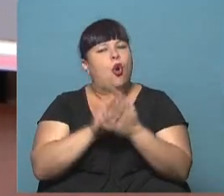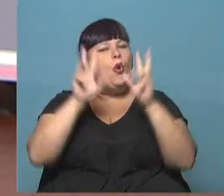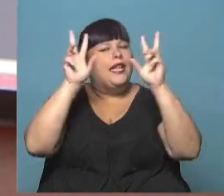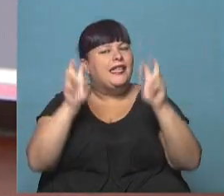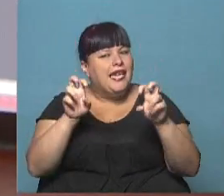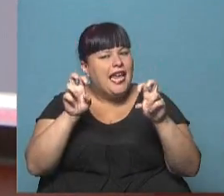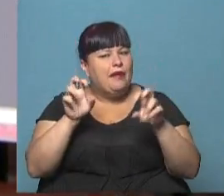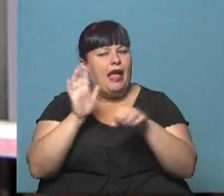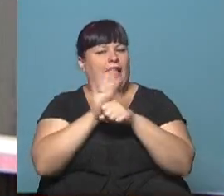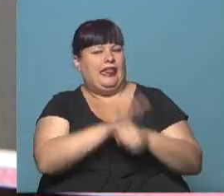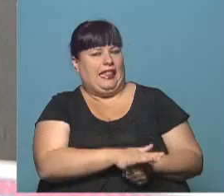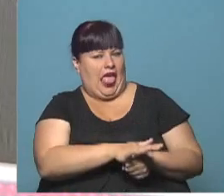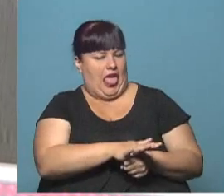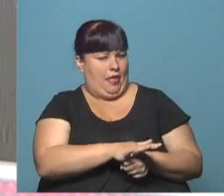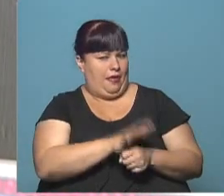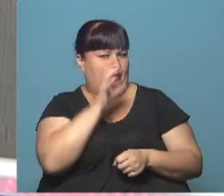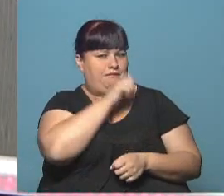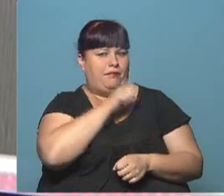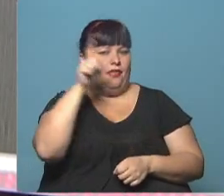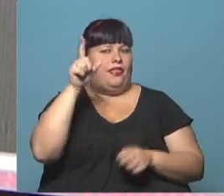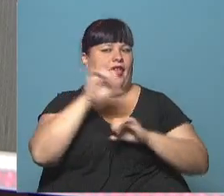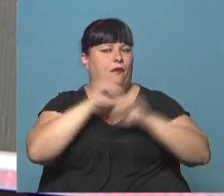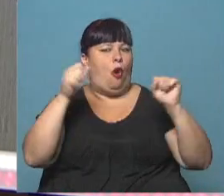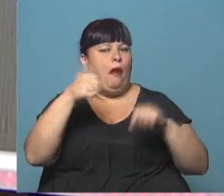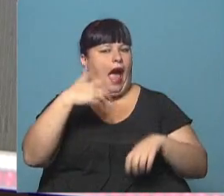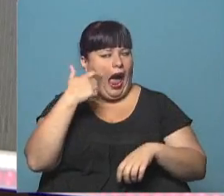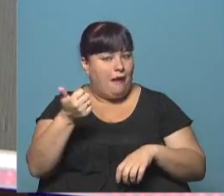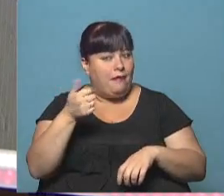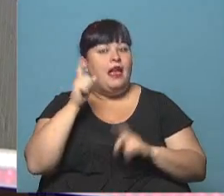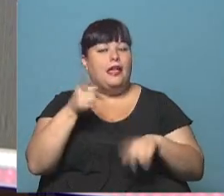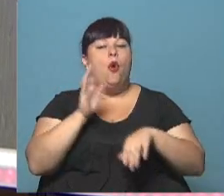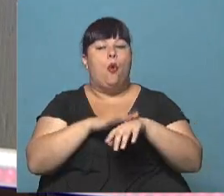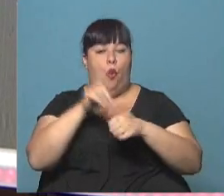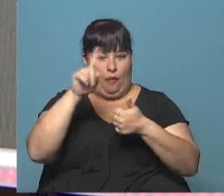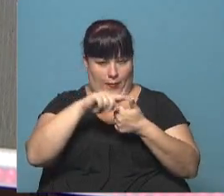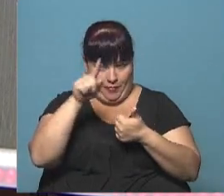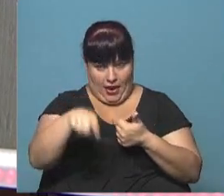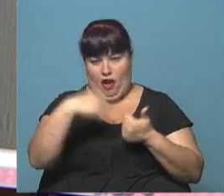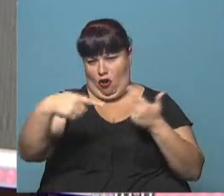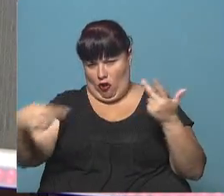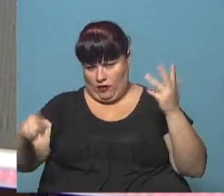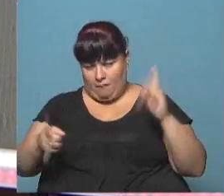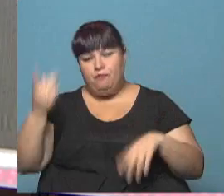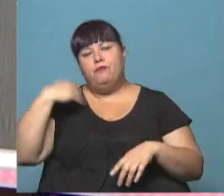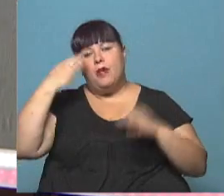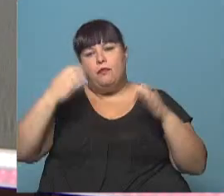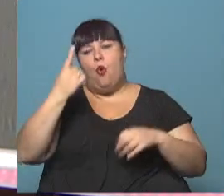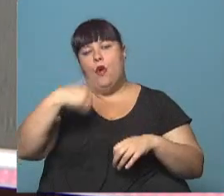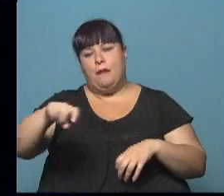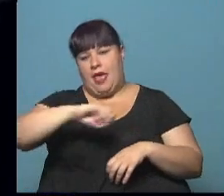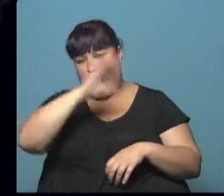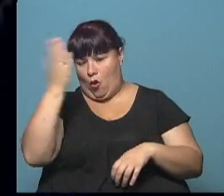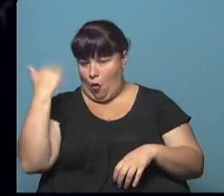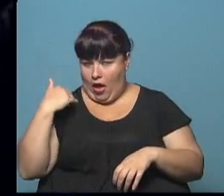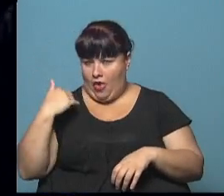causa por encubrimiento al atentado de la AMIA, por la cual están imputados otras personas. Fue a la 1:30 de la